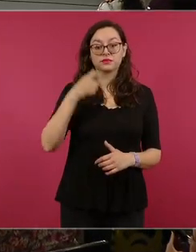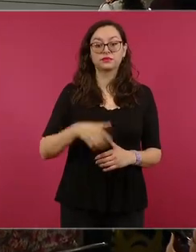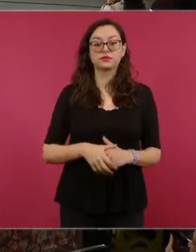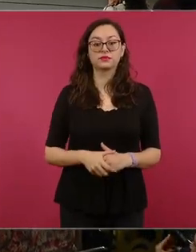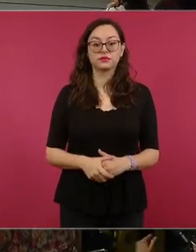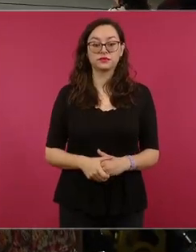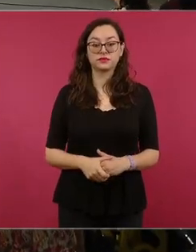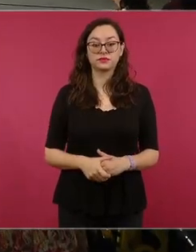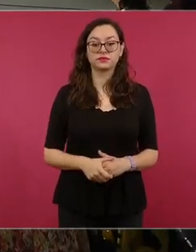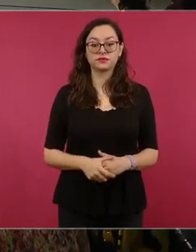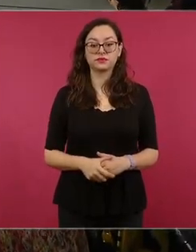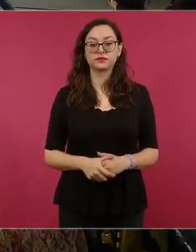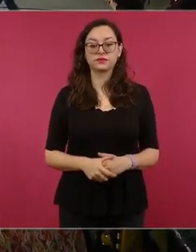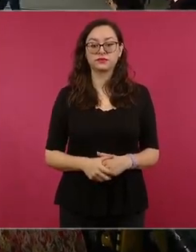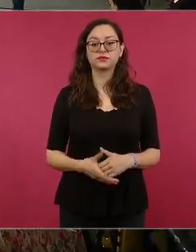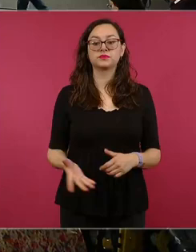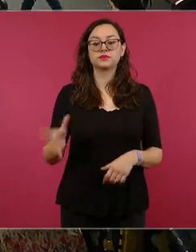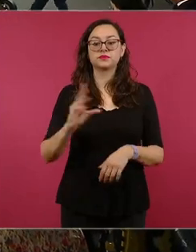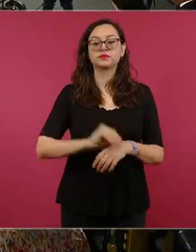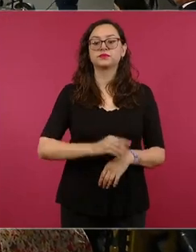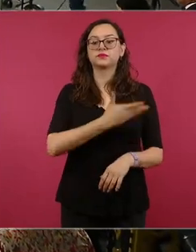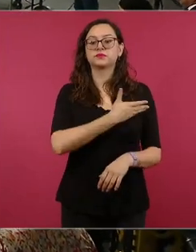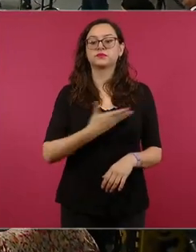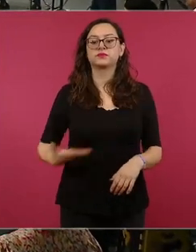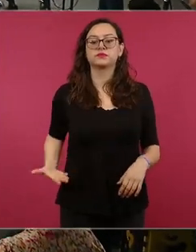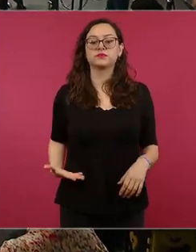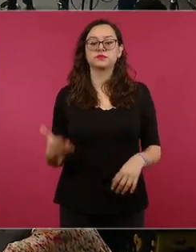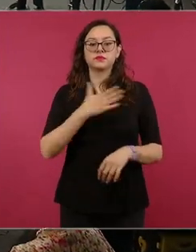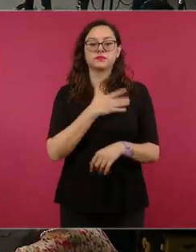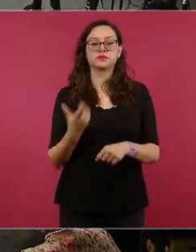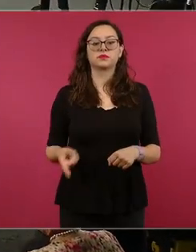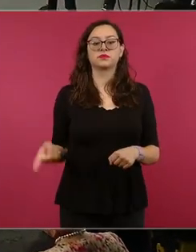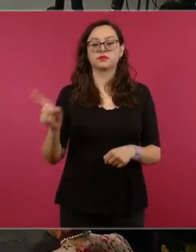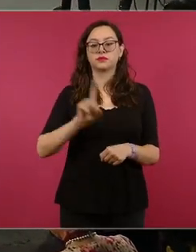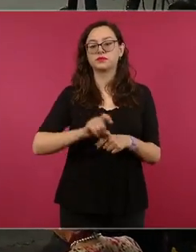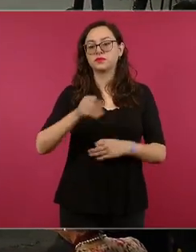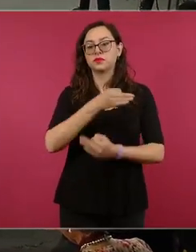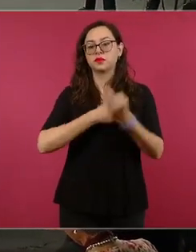Con su permiso, señor presidente, muy buenos días a todas, a todos. Vamos ya a ver el